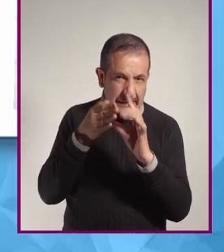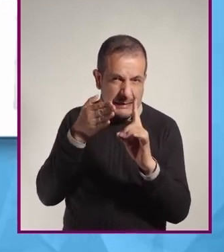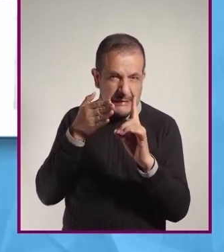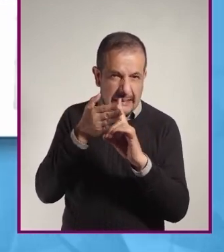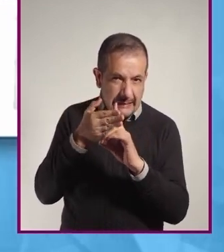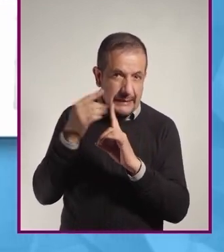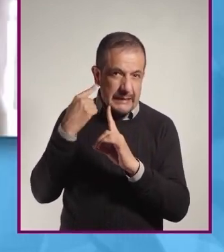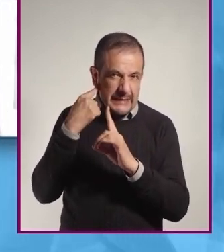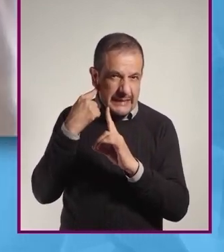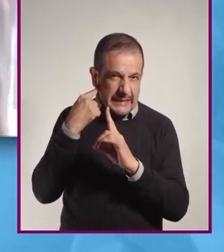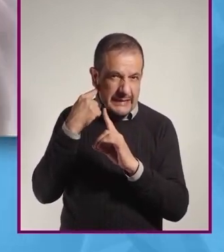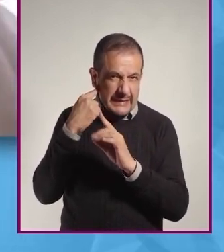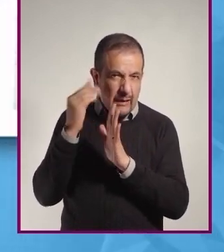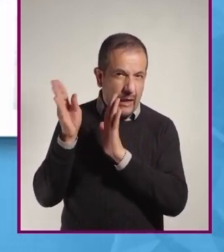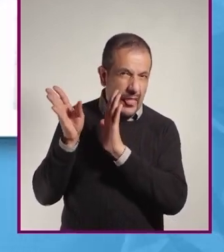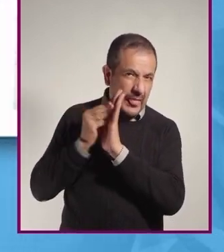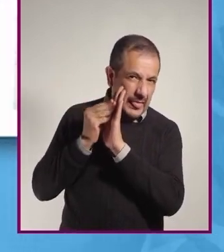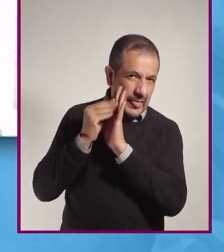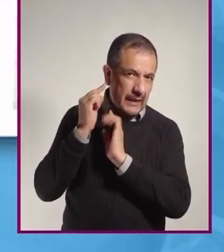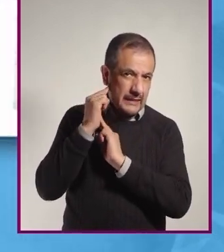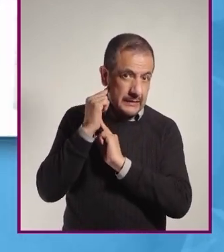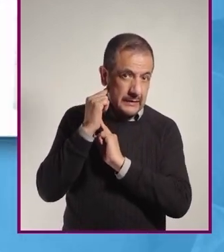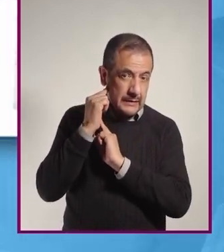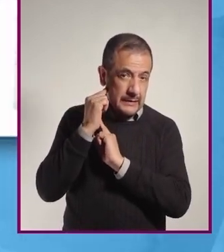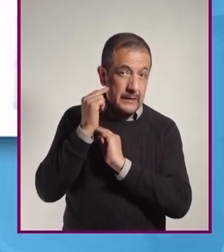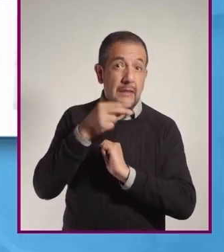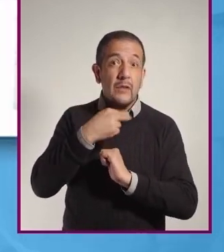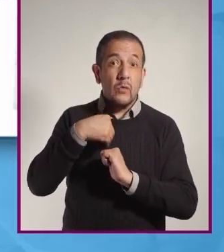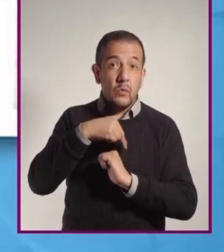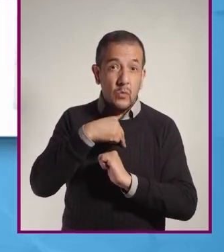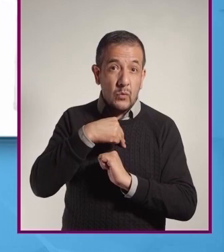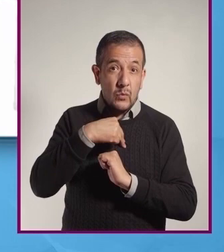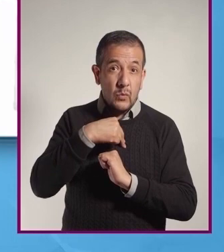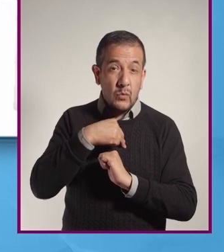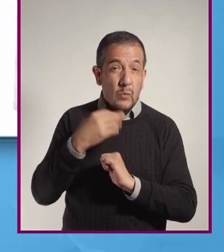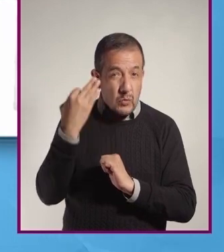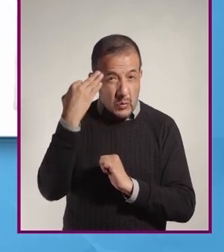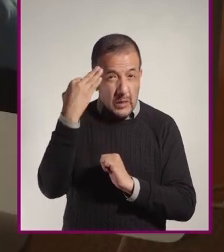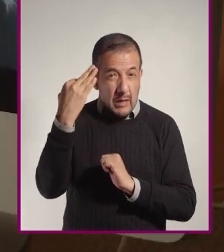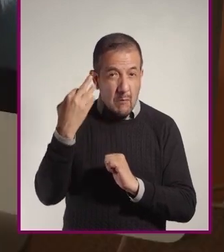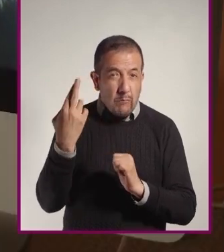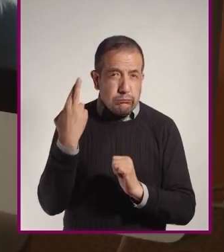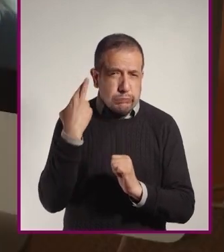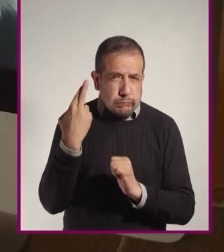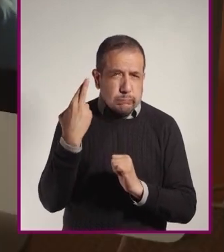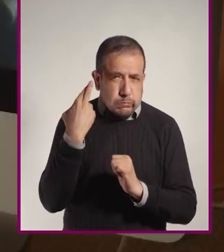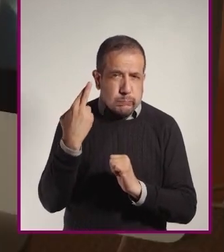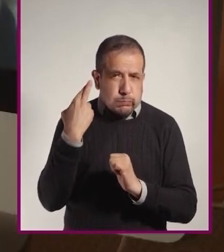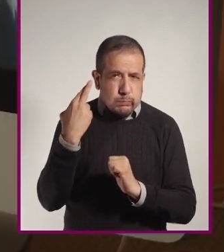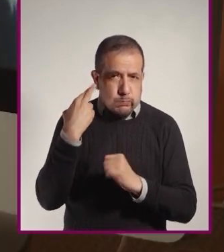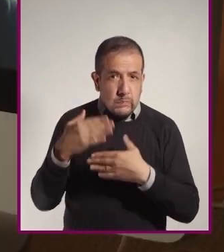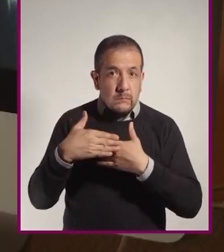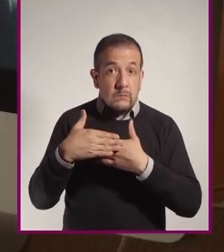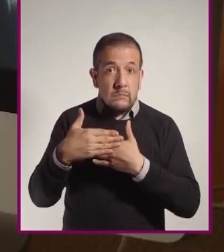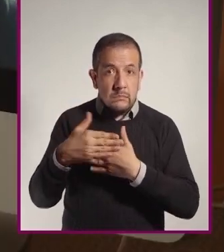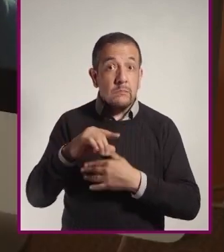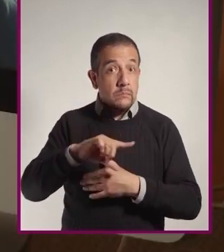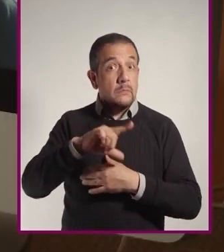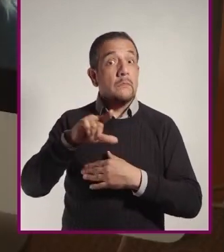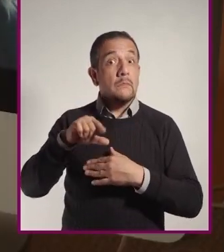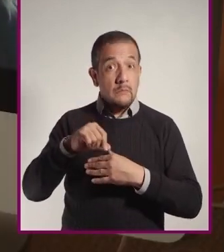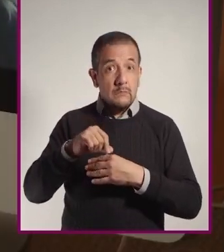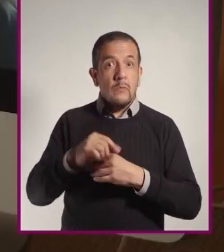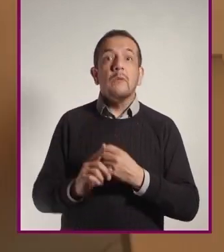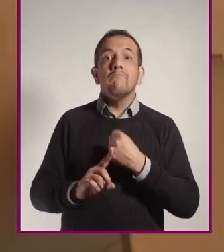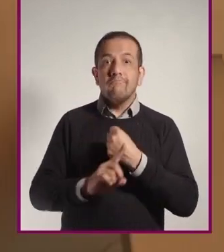la fuente del sonido está pegada a nuestro oído y lo estamos utilizando por mucho tiempo, entonces es cuando puede empezar a haber